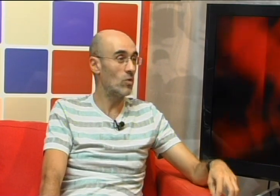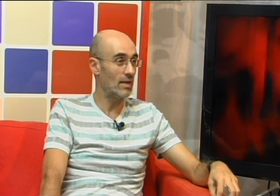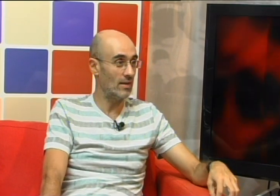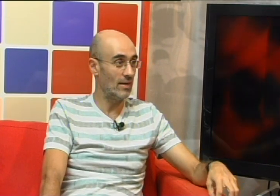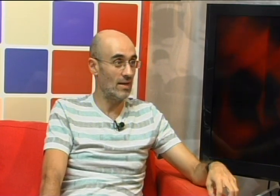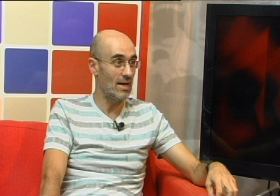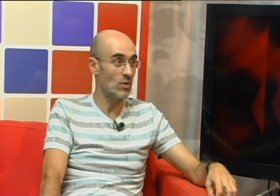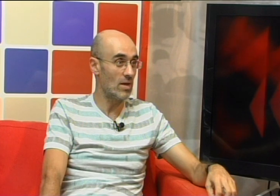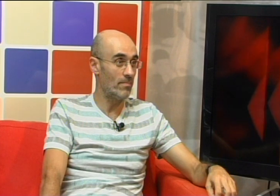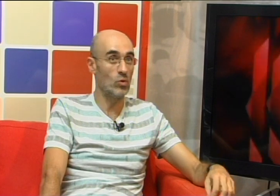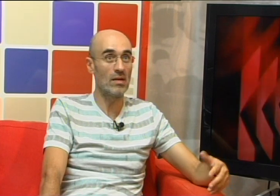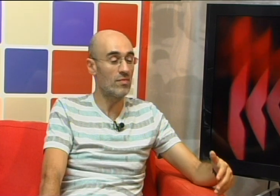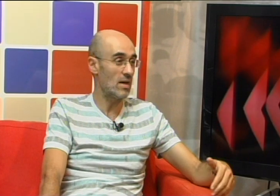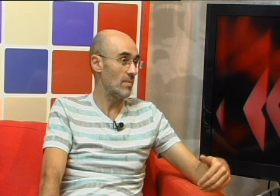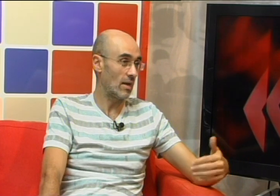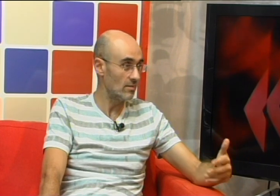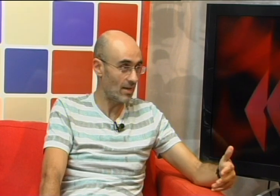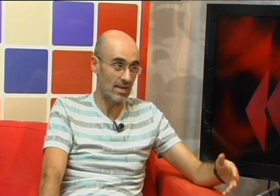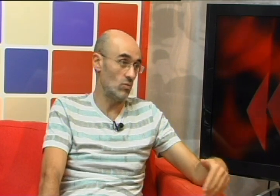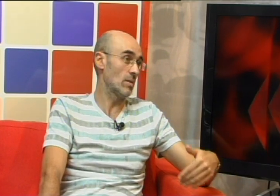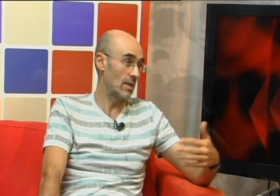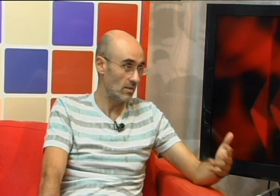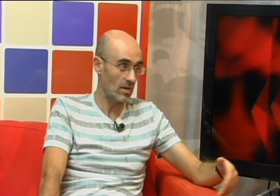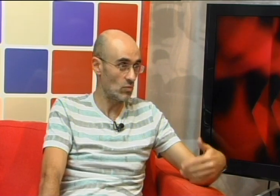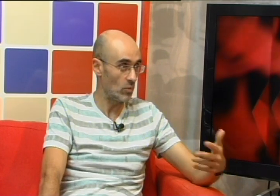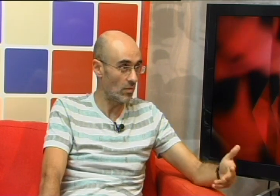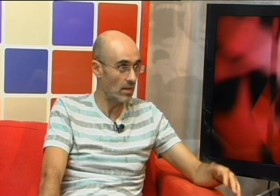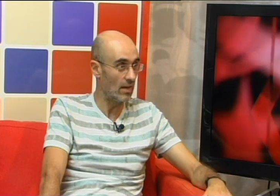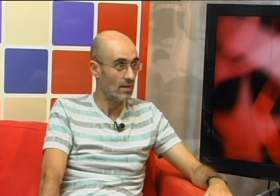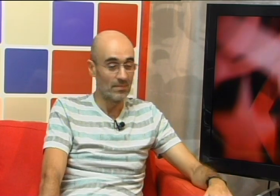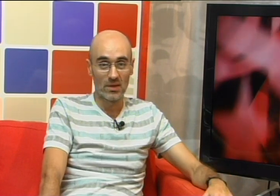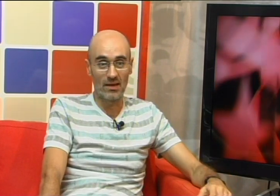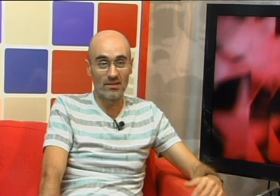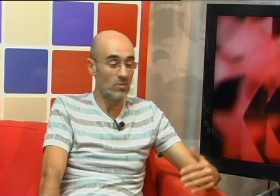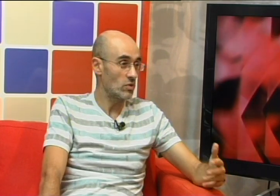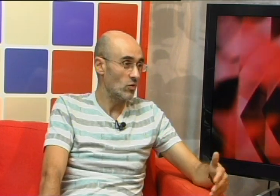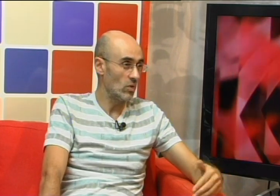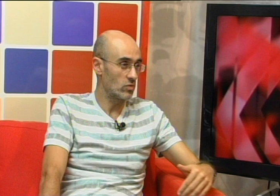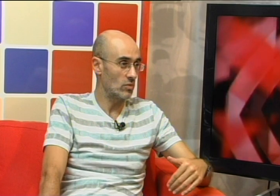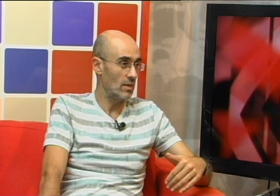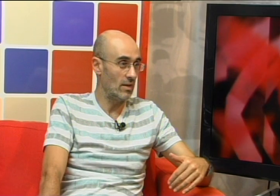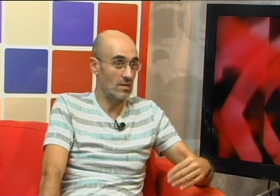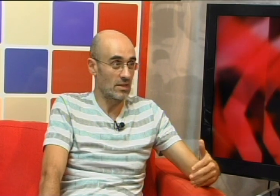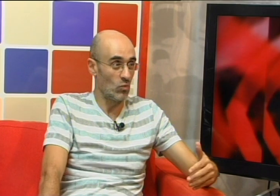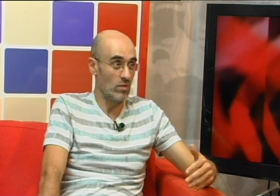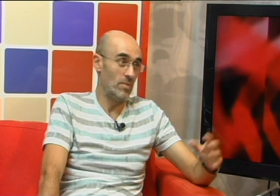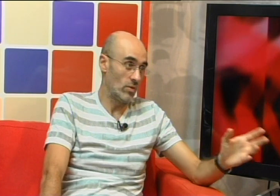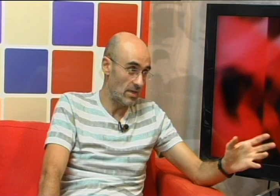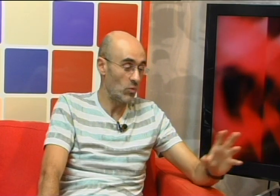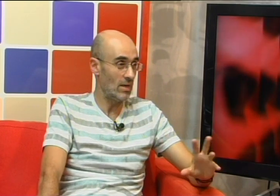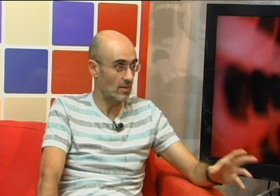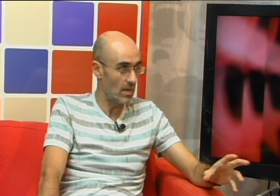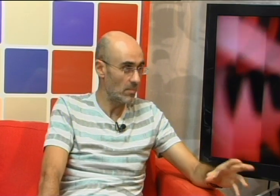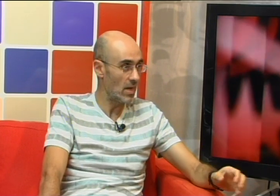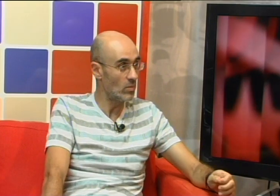multipolar hay una potencia emergente que ya no es emergente que es una potencia que en términos económicos es la segunda pero